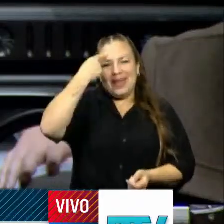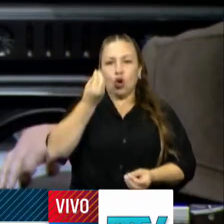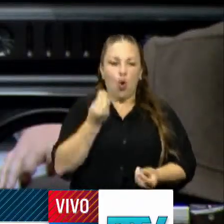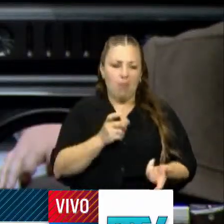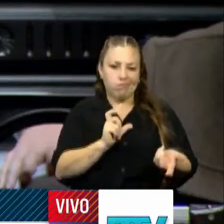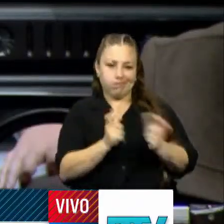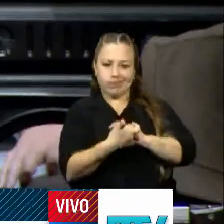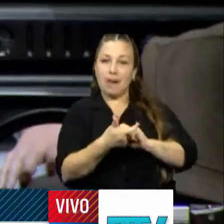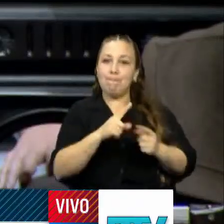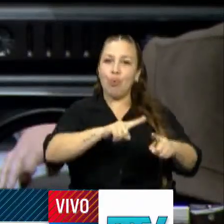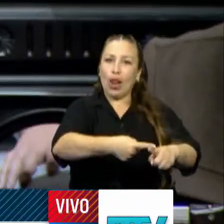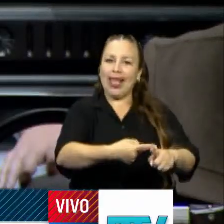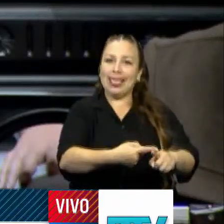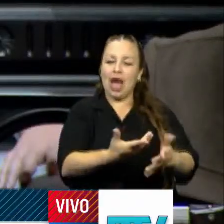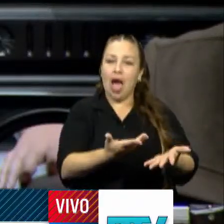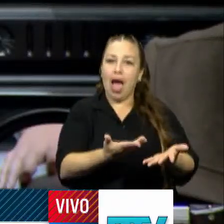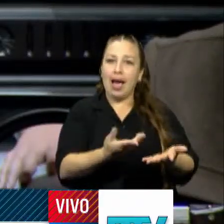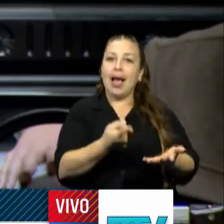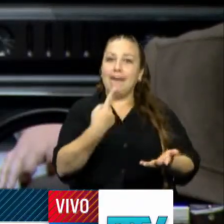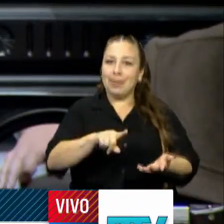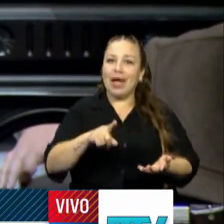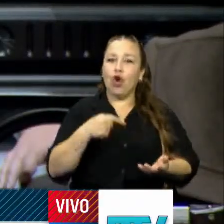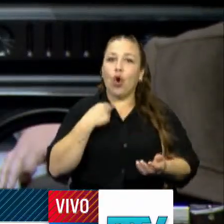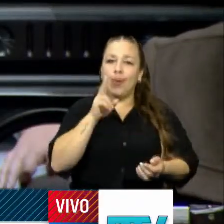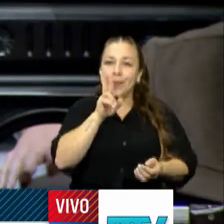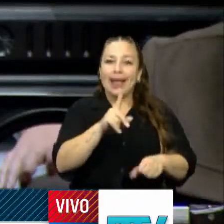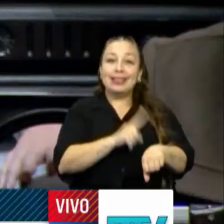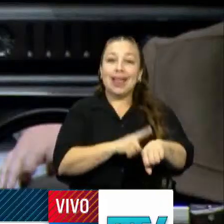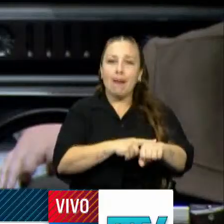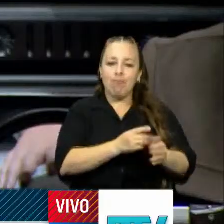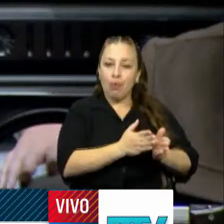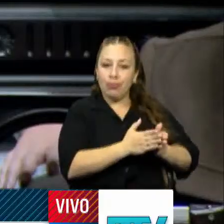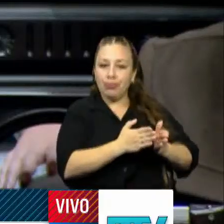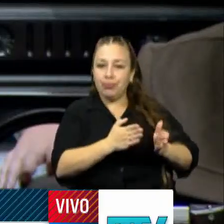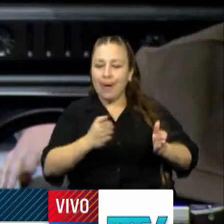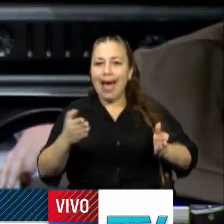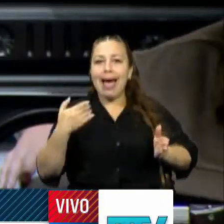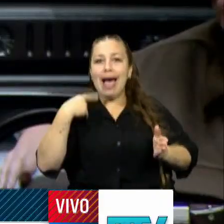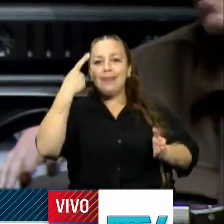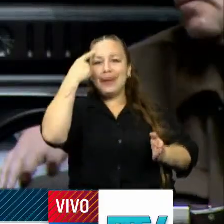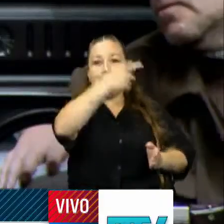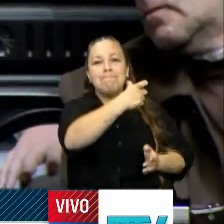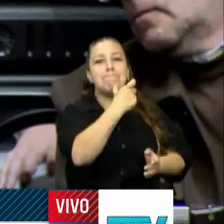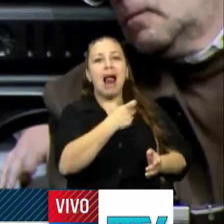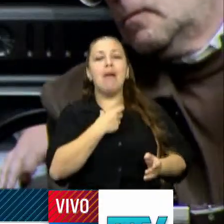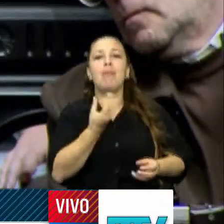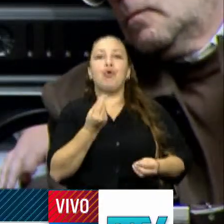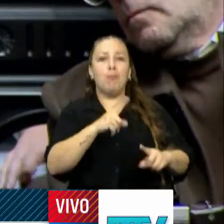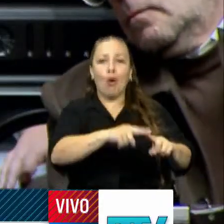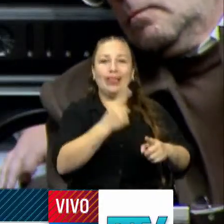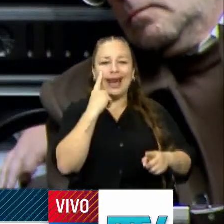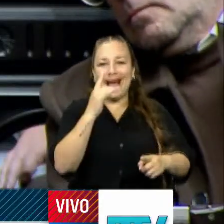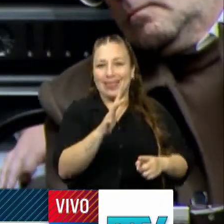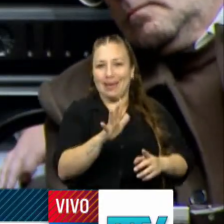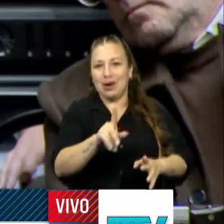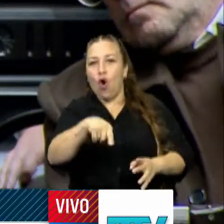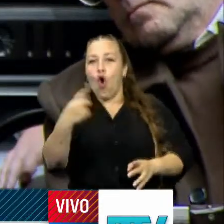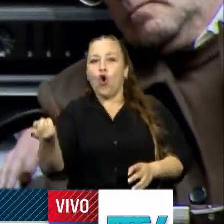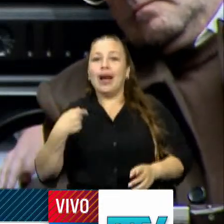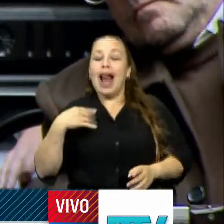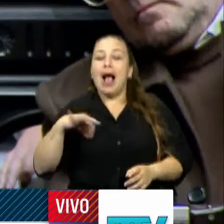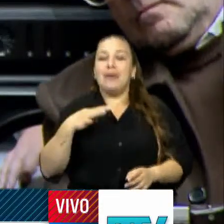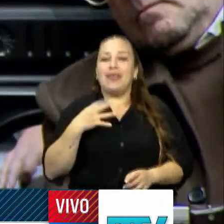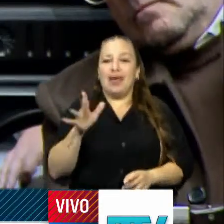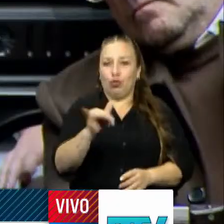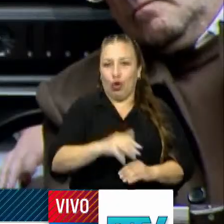político. Hoy quizás, después con el tiempo empezás a pensar en otro tipo de abordaje. En ese momento